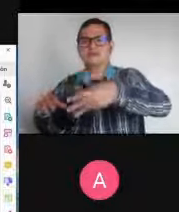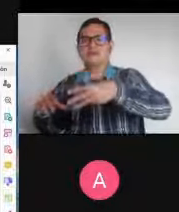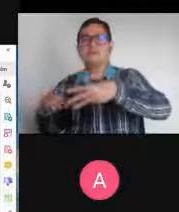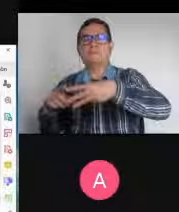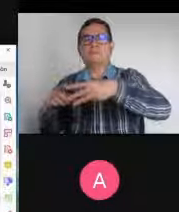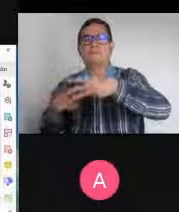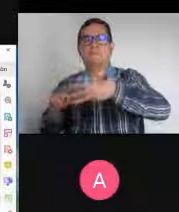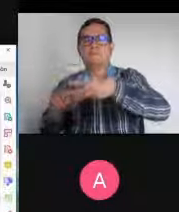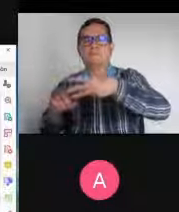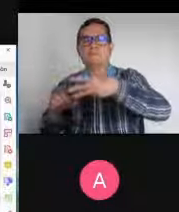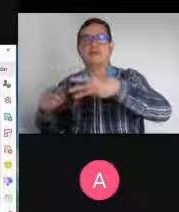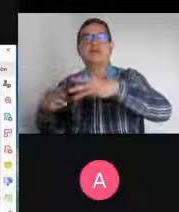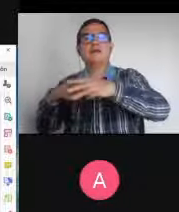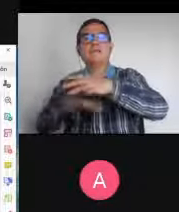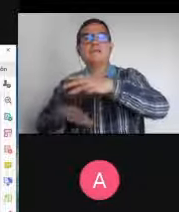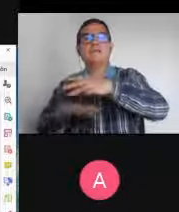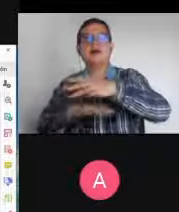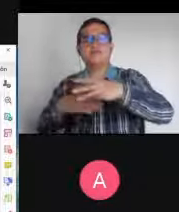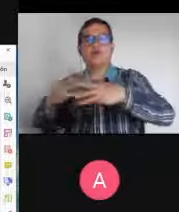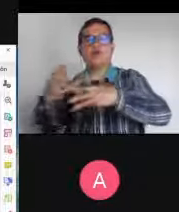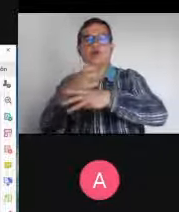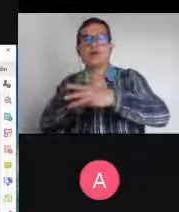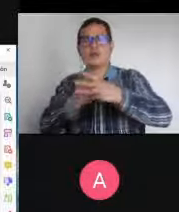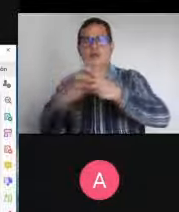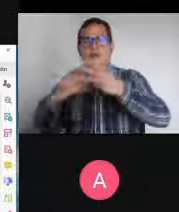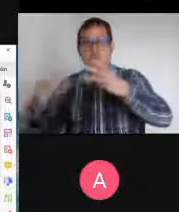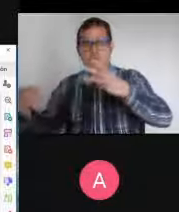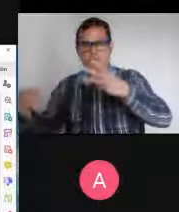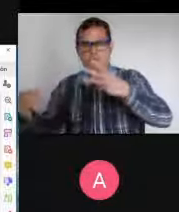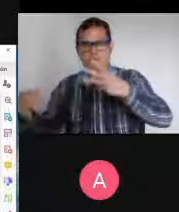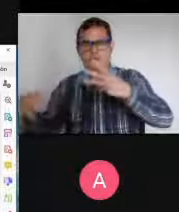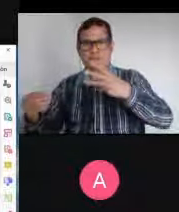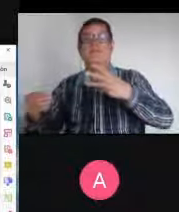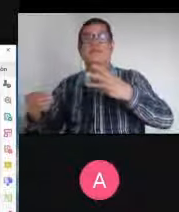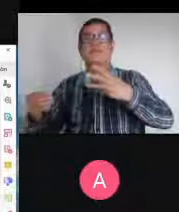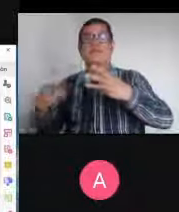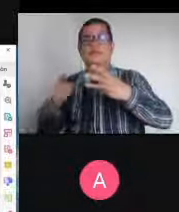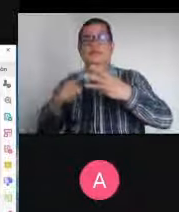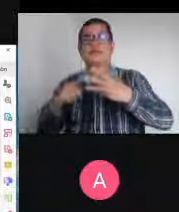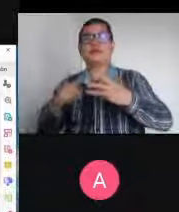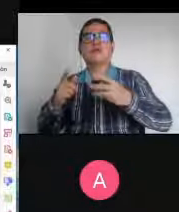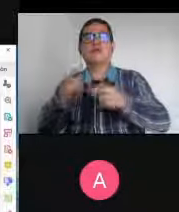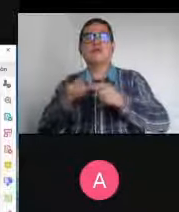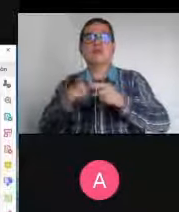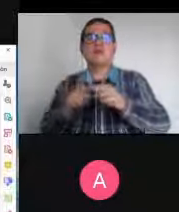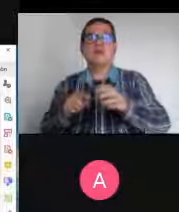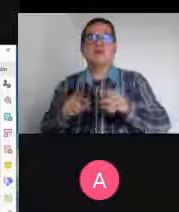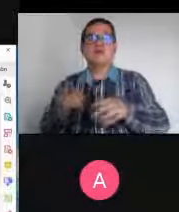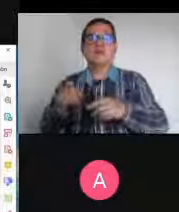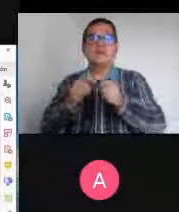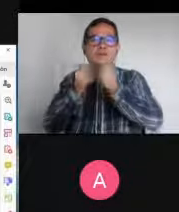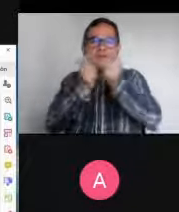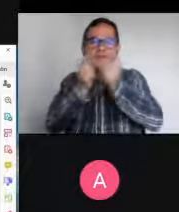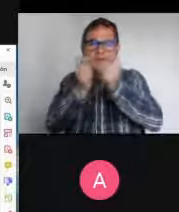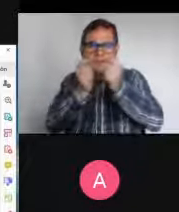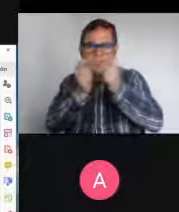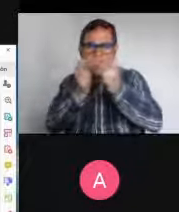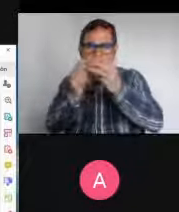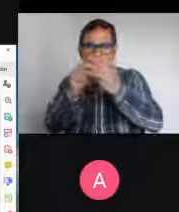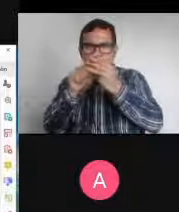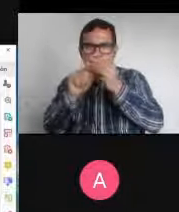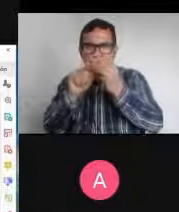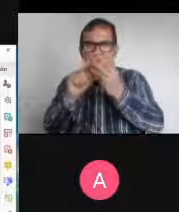Y aquí en la parte superior tenemos un motorcito y tenemos nuestro diodo. Entonces recordemos que este diodo hay que polarizarlo bien para que nos